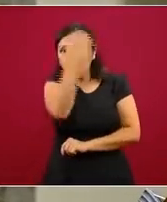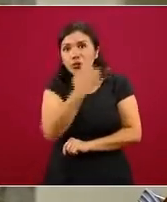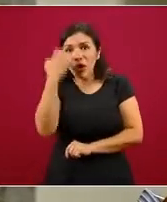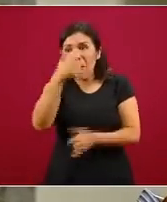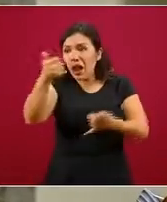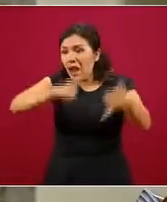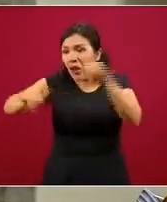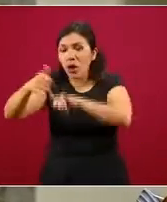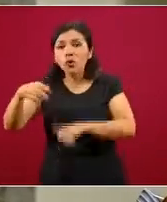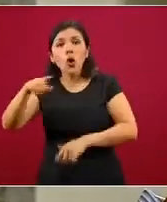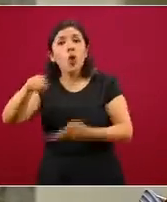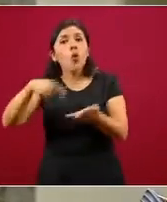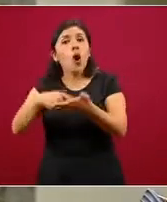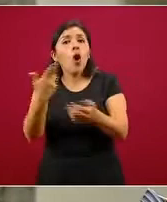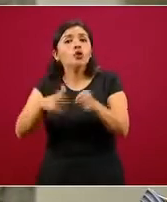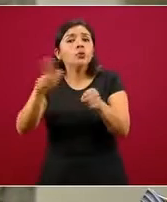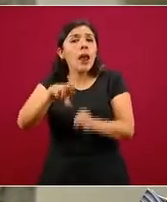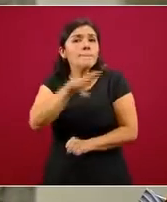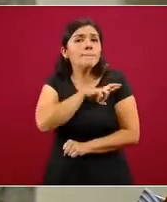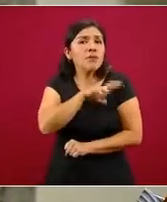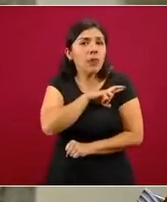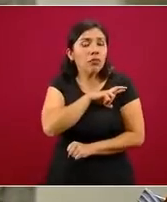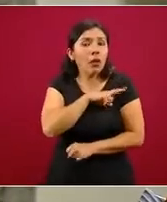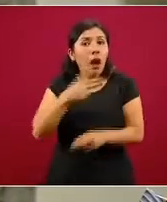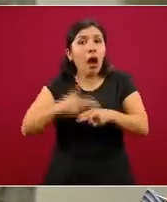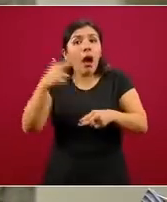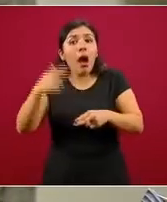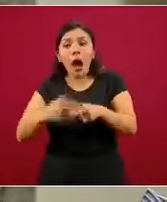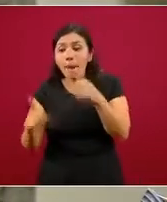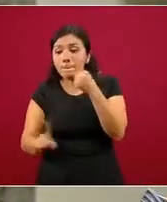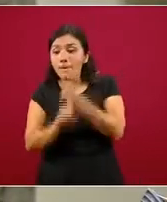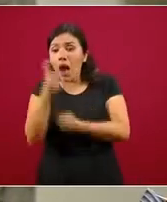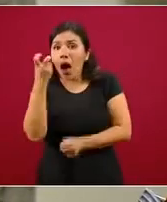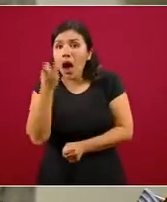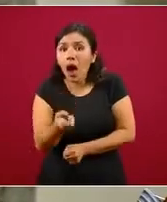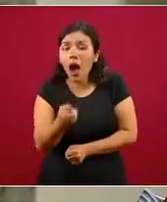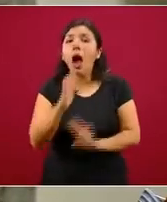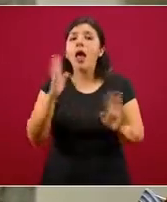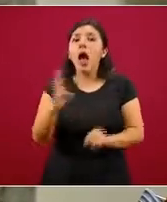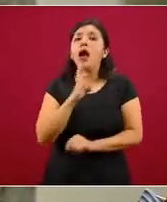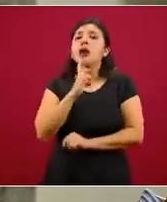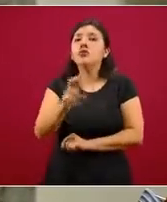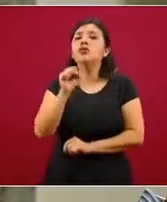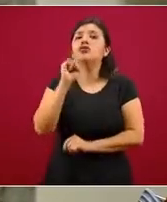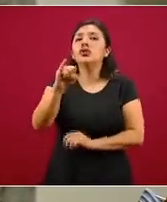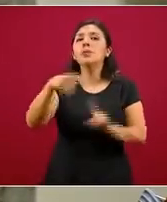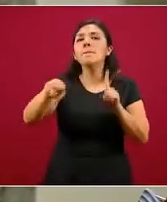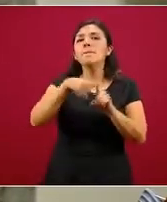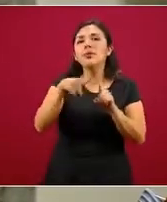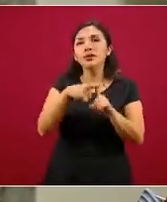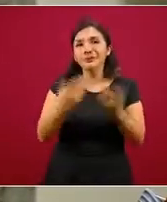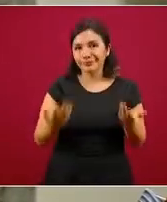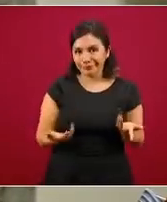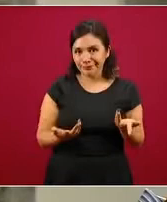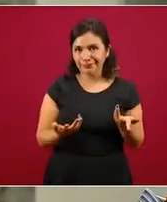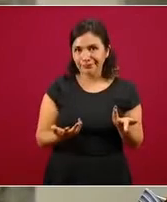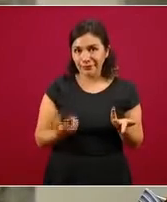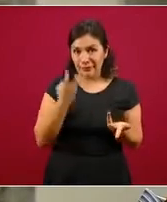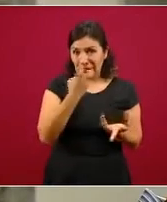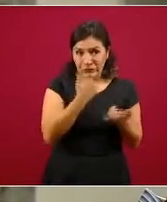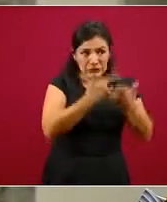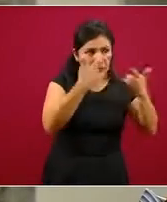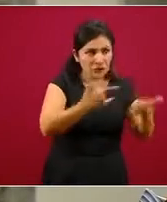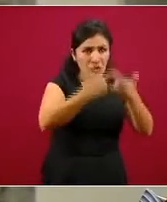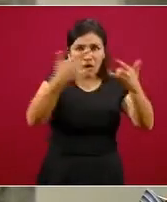en laboratorios privados, y es hasta cuando ocurrió esto que dieron resultados positivos. Estas